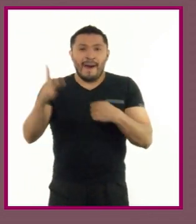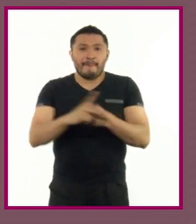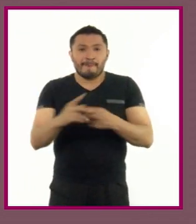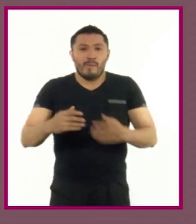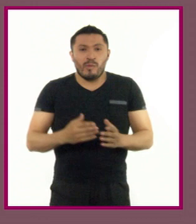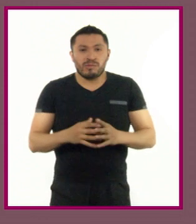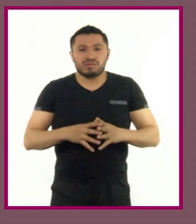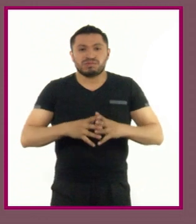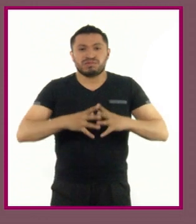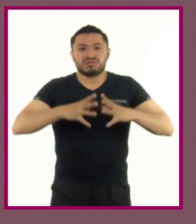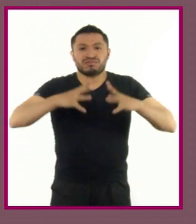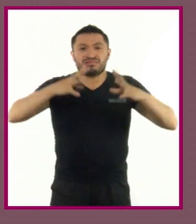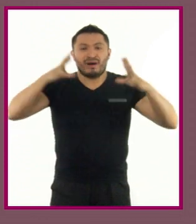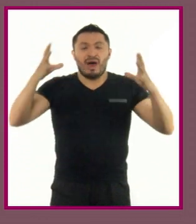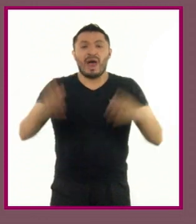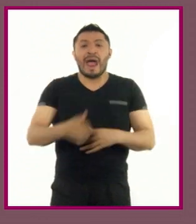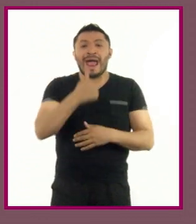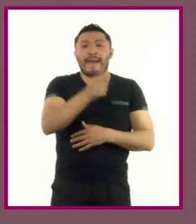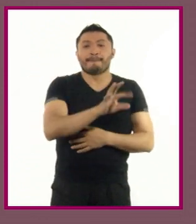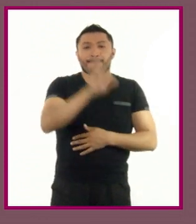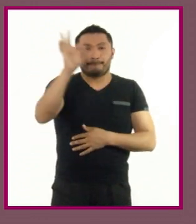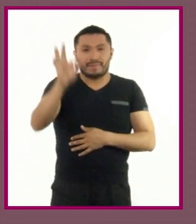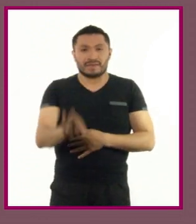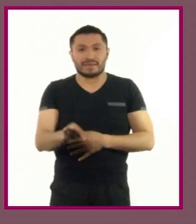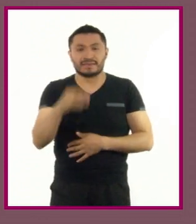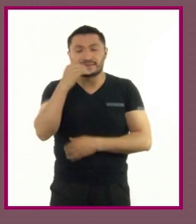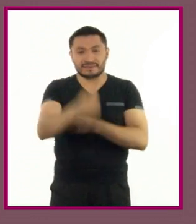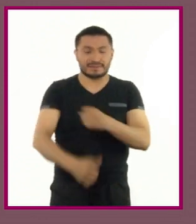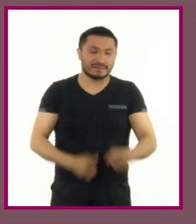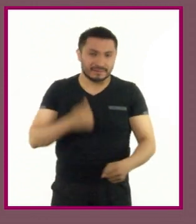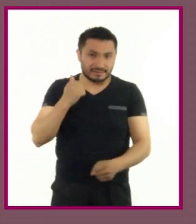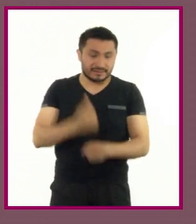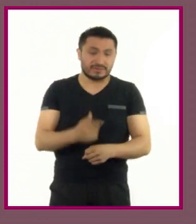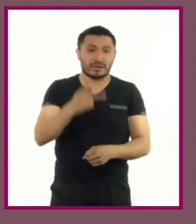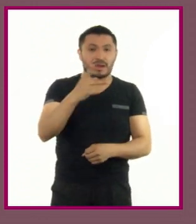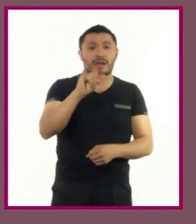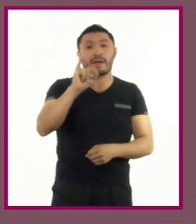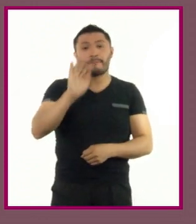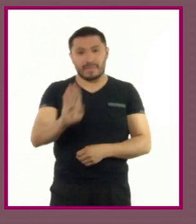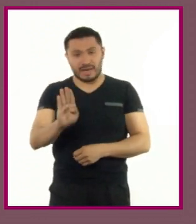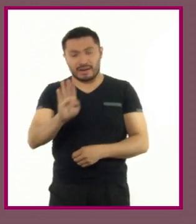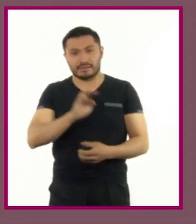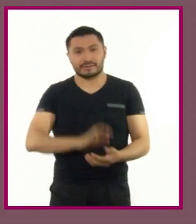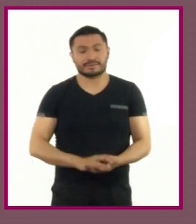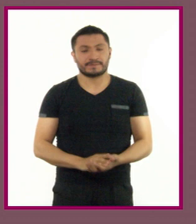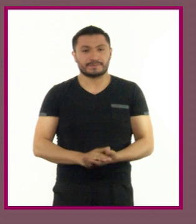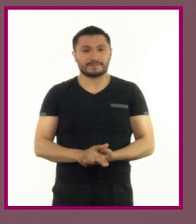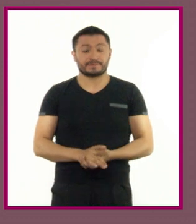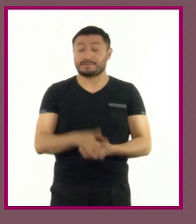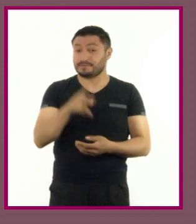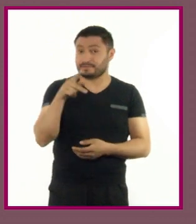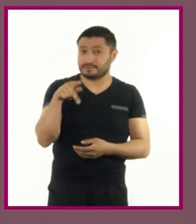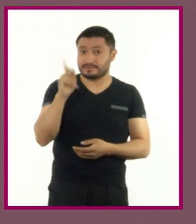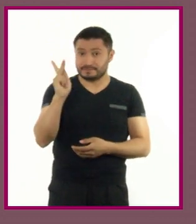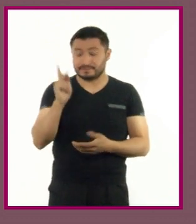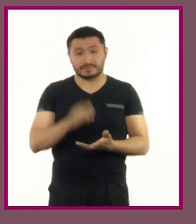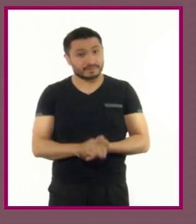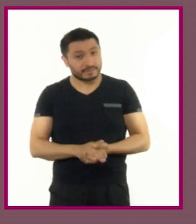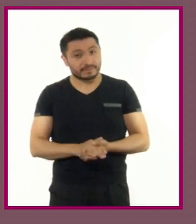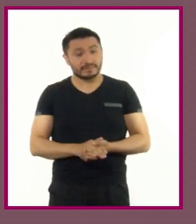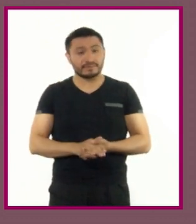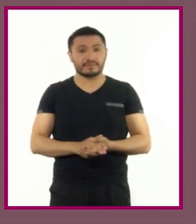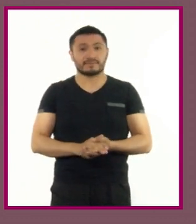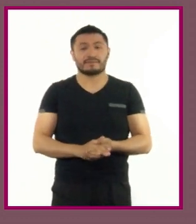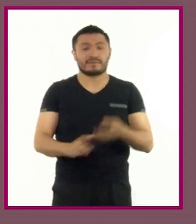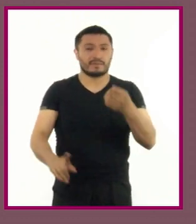a un ritmo del 6% anual de su Producto Interno Bruto. Pero llegó a